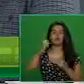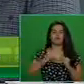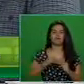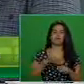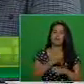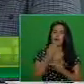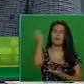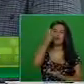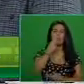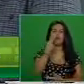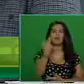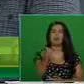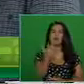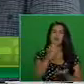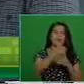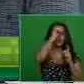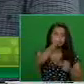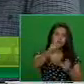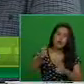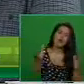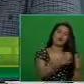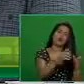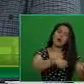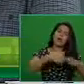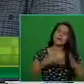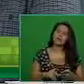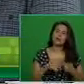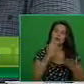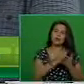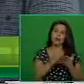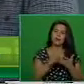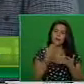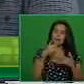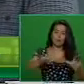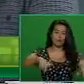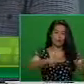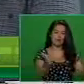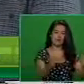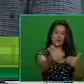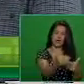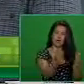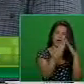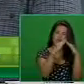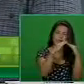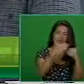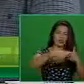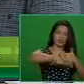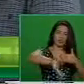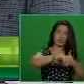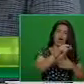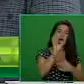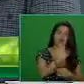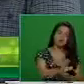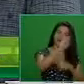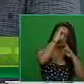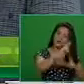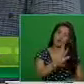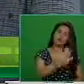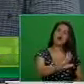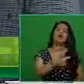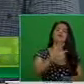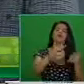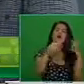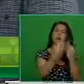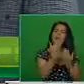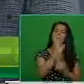asumido, como la reivindicación de los sectores campesinos, la reivindicación del conuco como un modo ancestral, cultural y